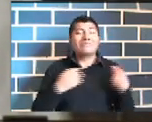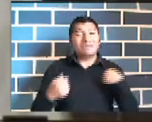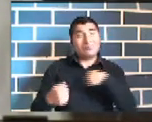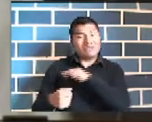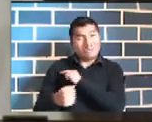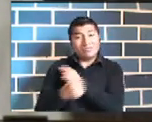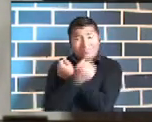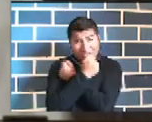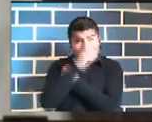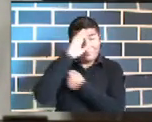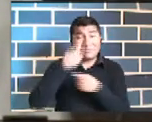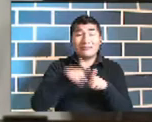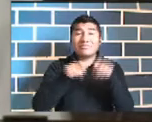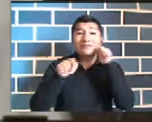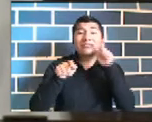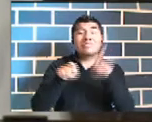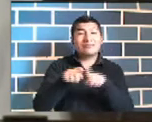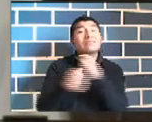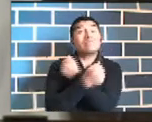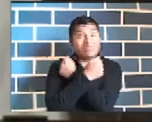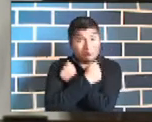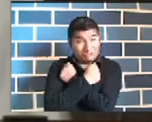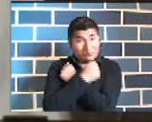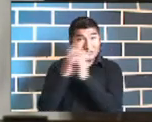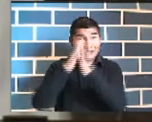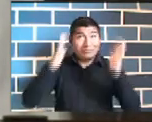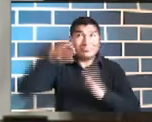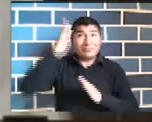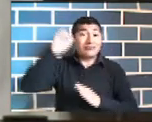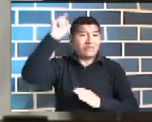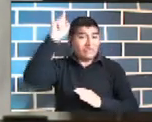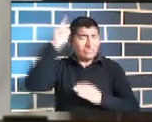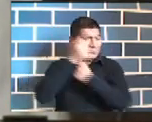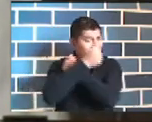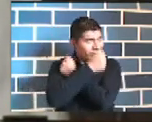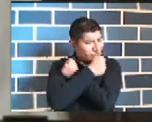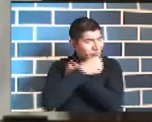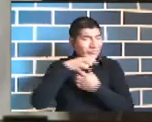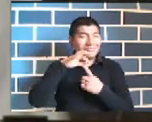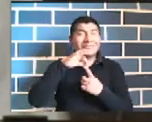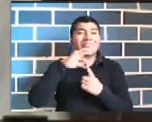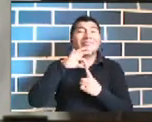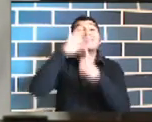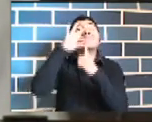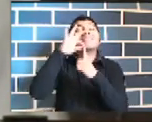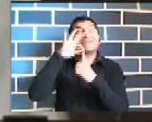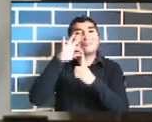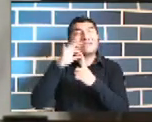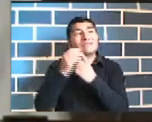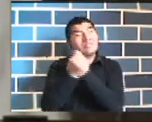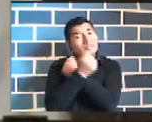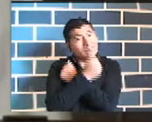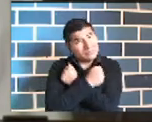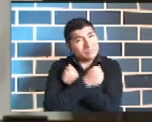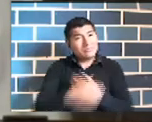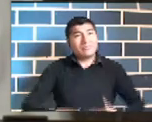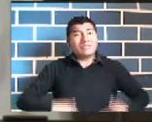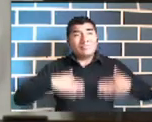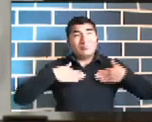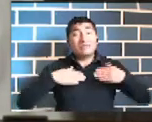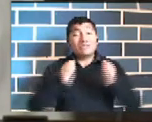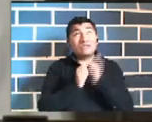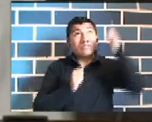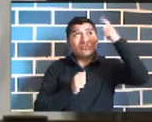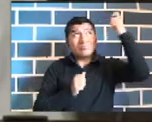hermanos, el amor divino es un amor especial. El amor vivido a la luz del